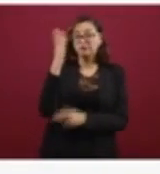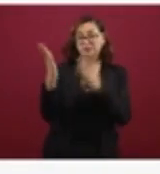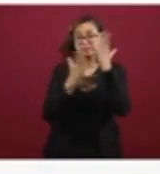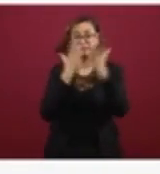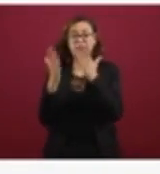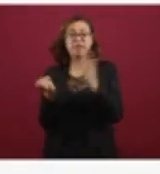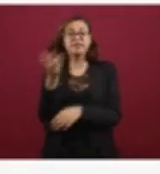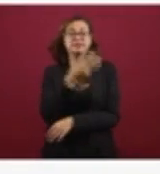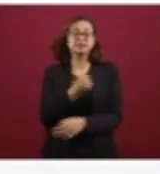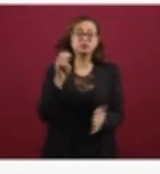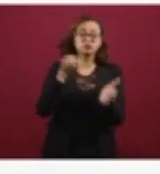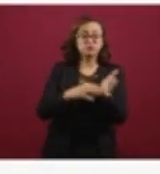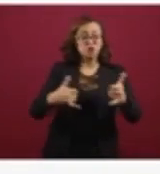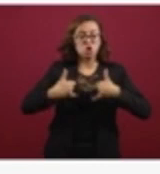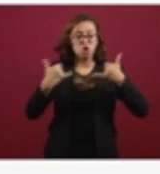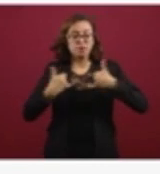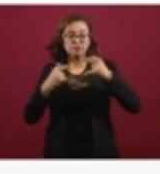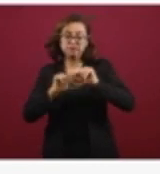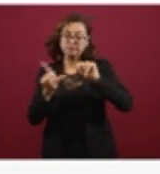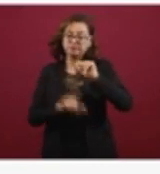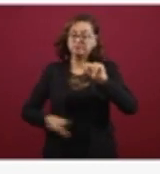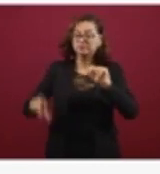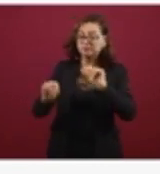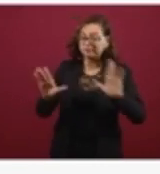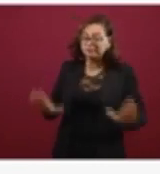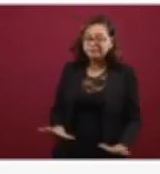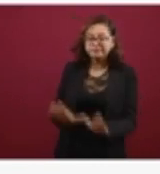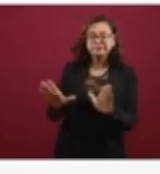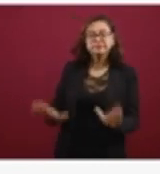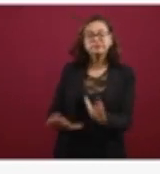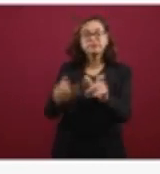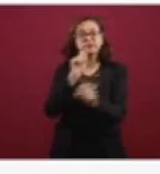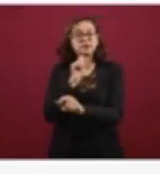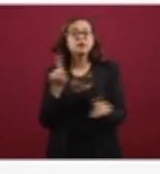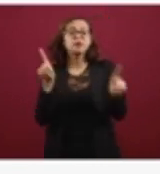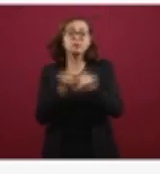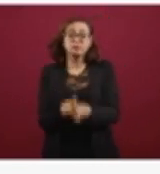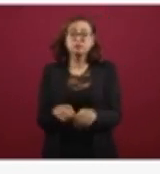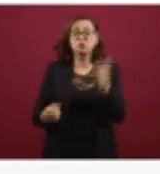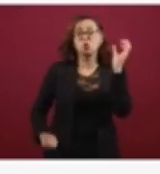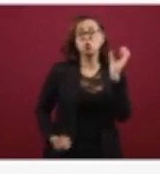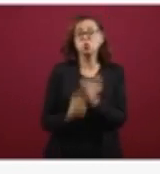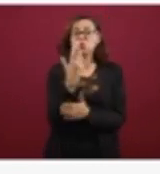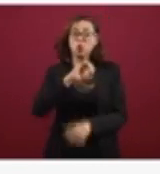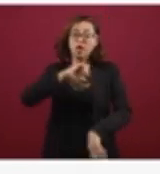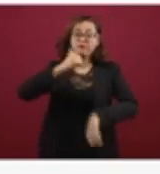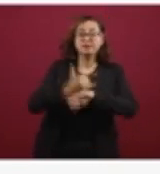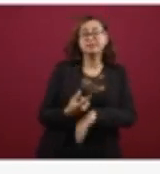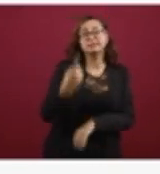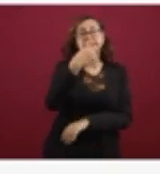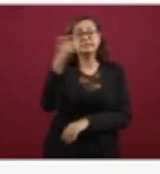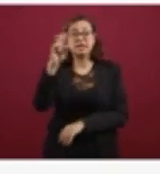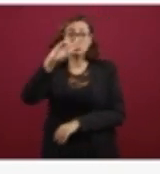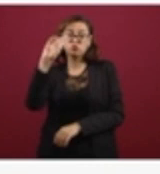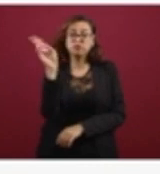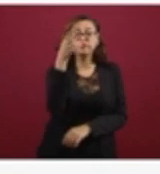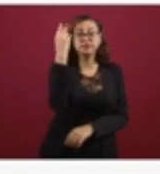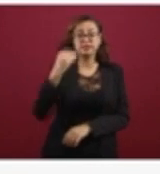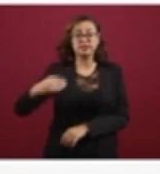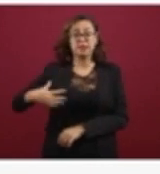de todo el país. También la creación de 100 universidades para el bienestar Benito